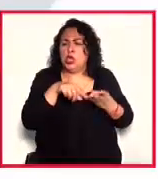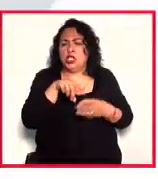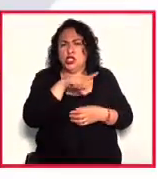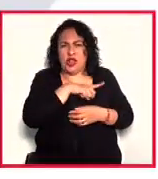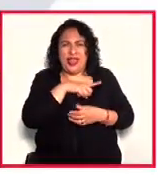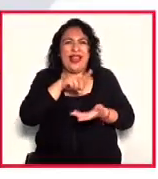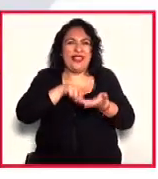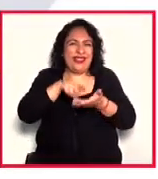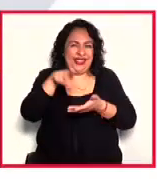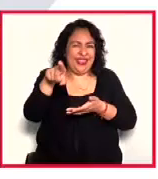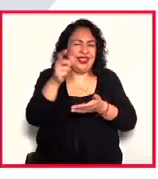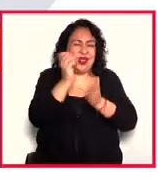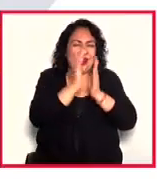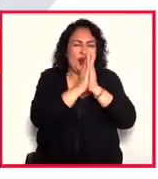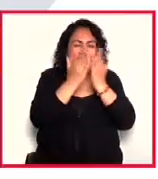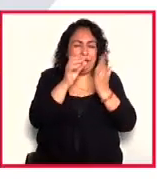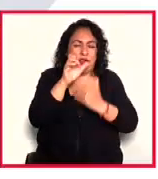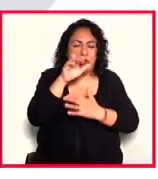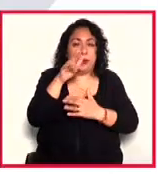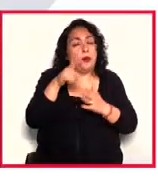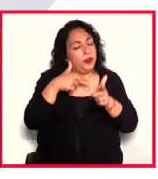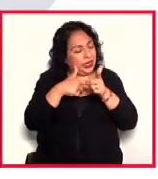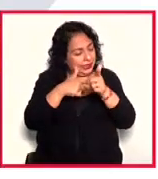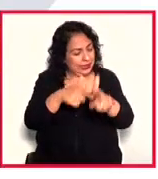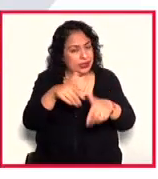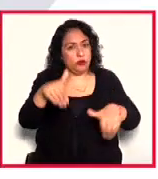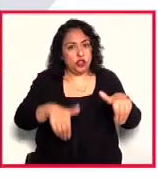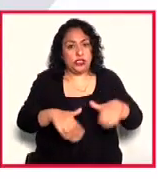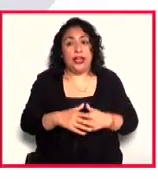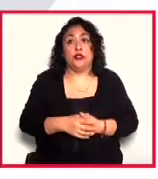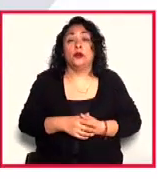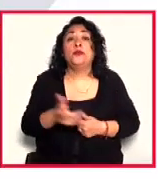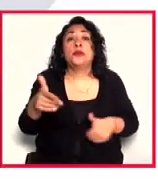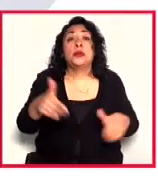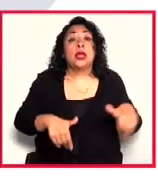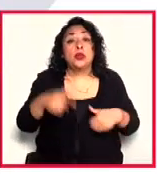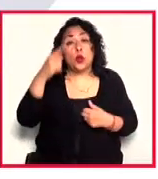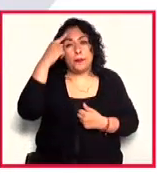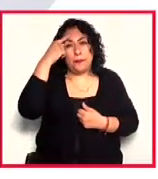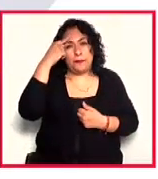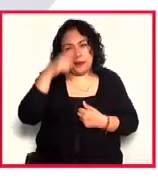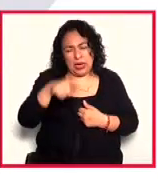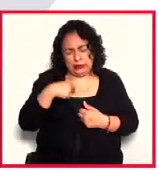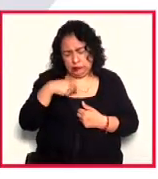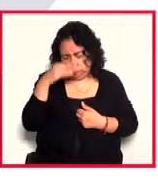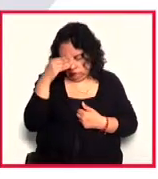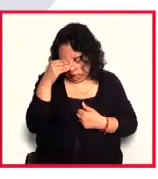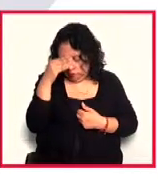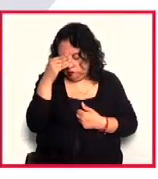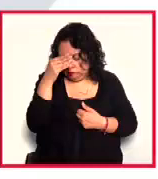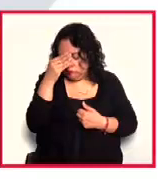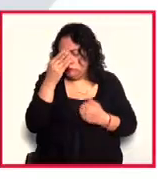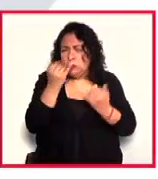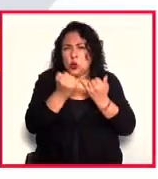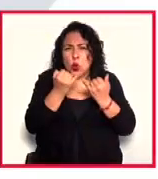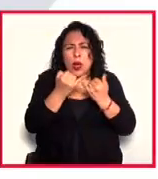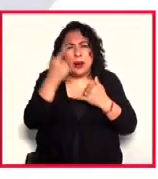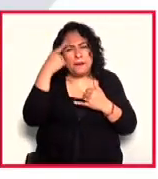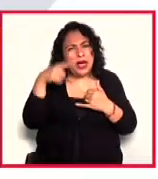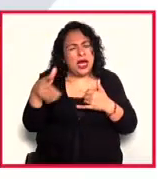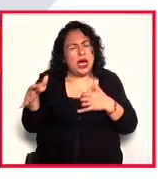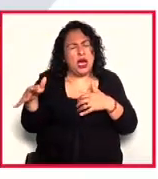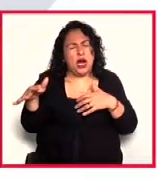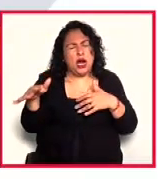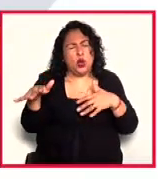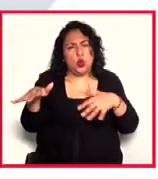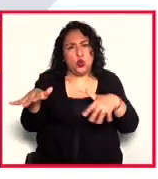de Saramago. Y vamos a seguir con teatro. El teatro es para reflexionar también, el teatro también es para sacudirnos, para